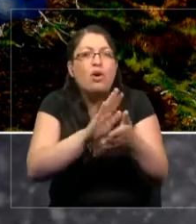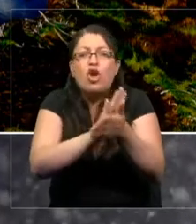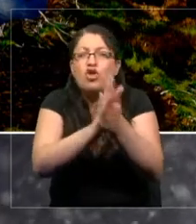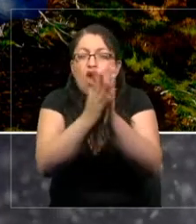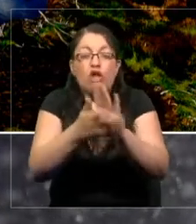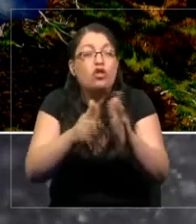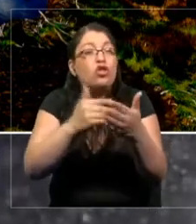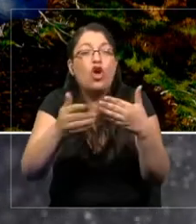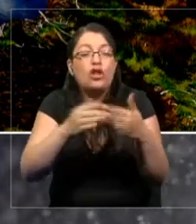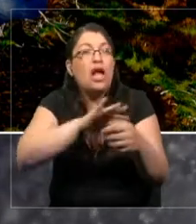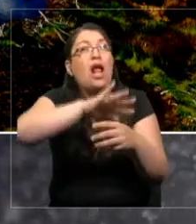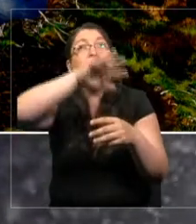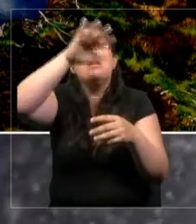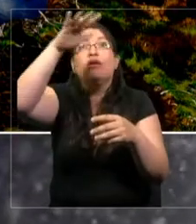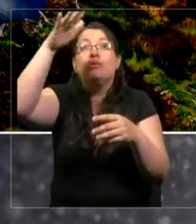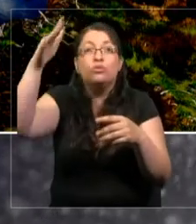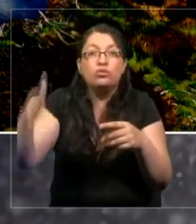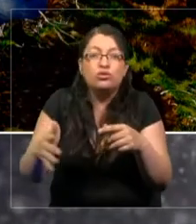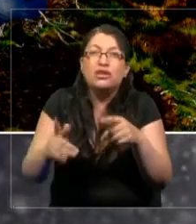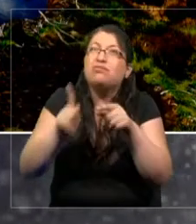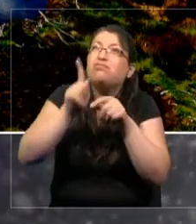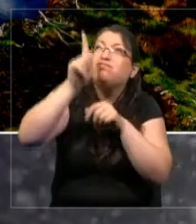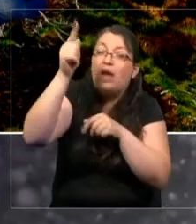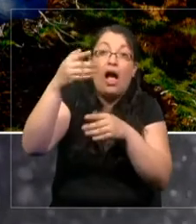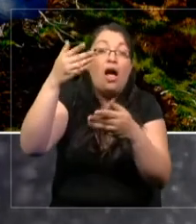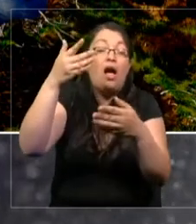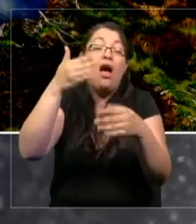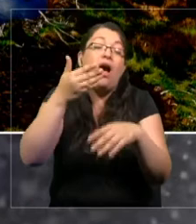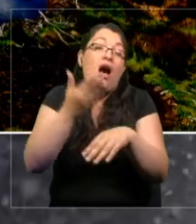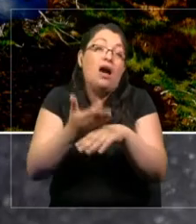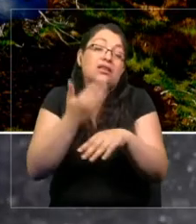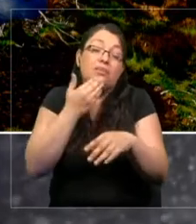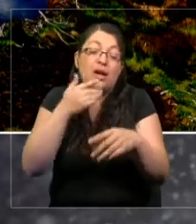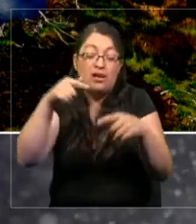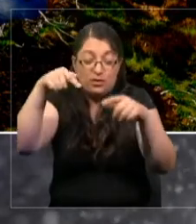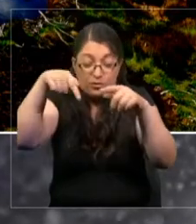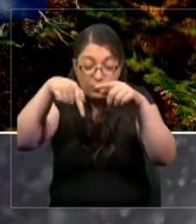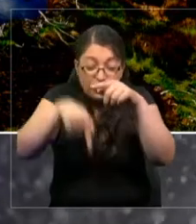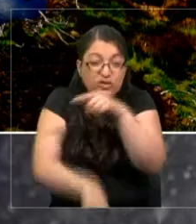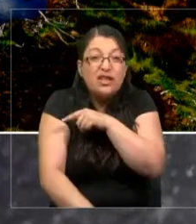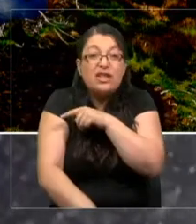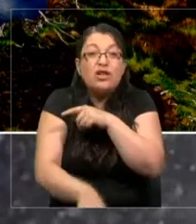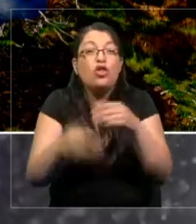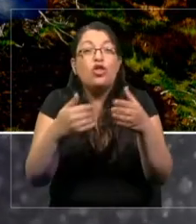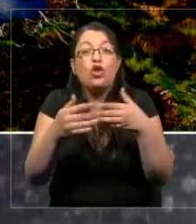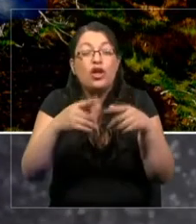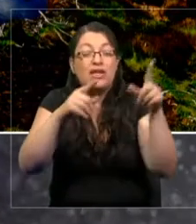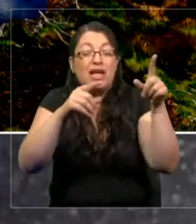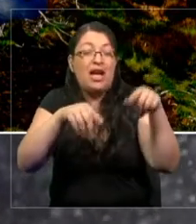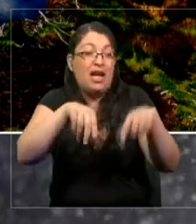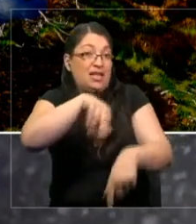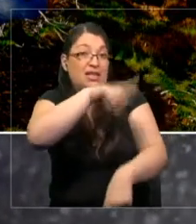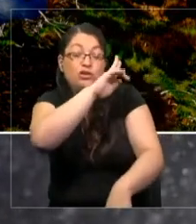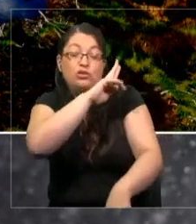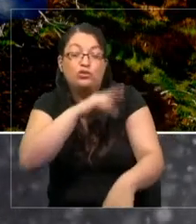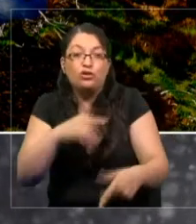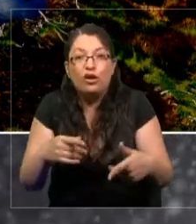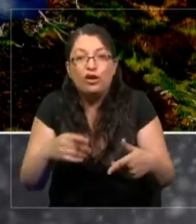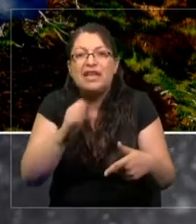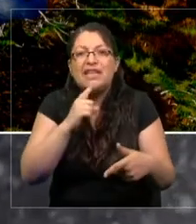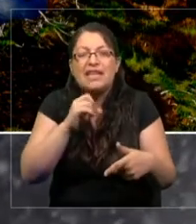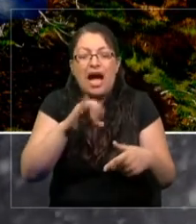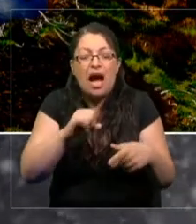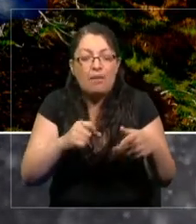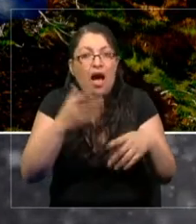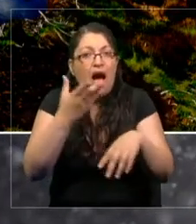las altas cumbres de los andes hasta las profundidades de la fosa de atacama es diversa y es idiosincrática es distinta en